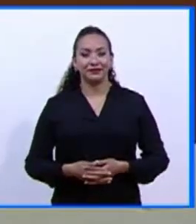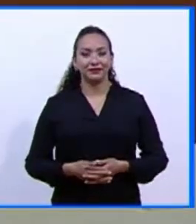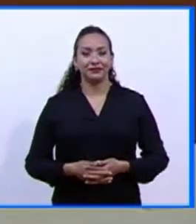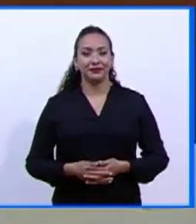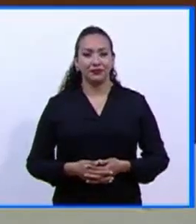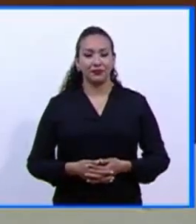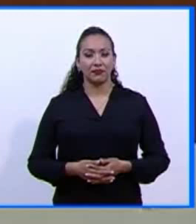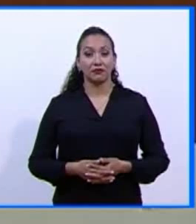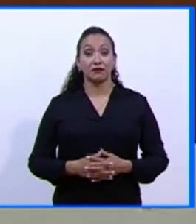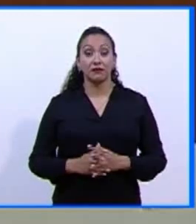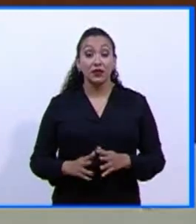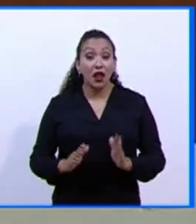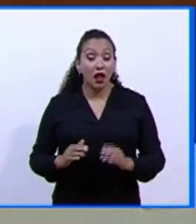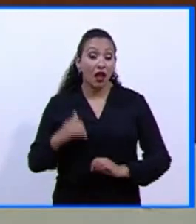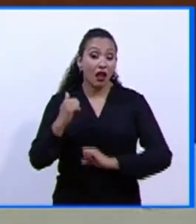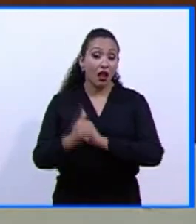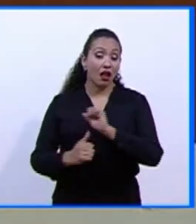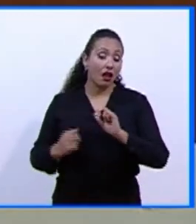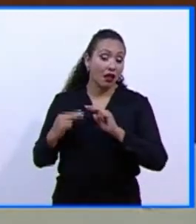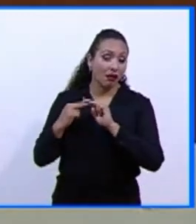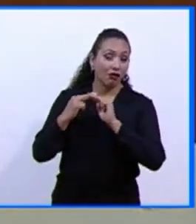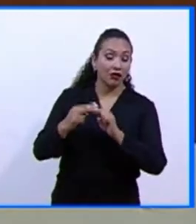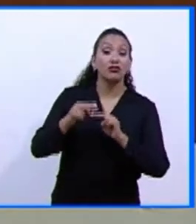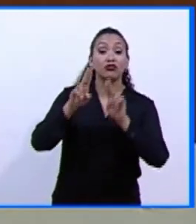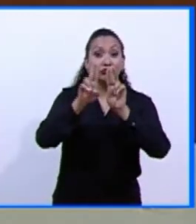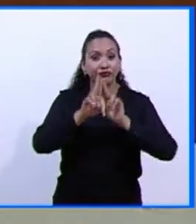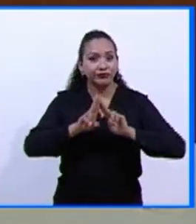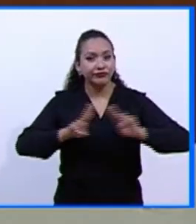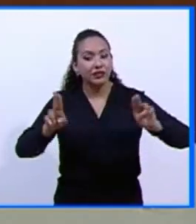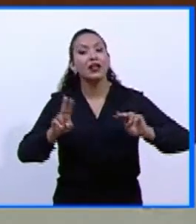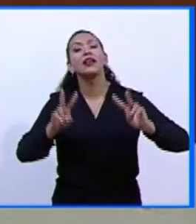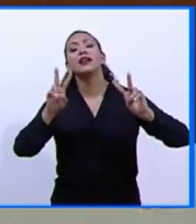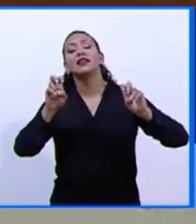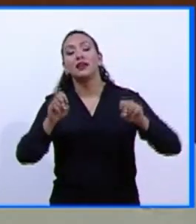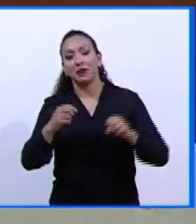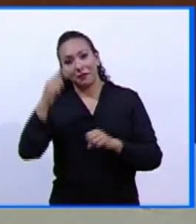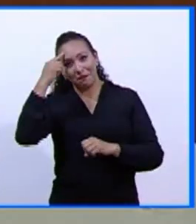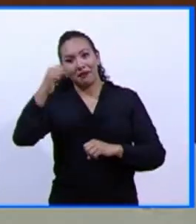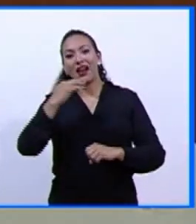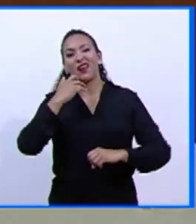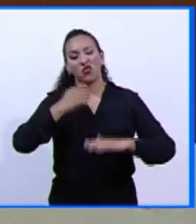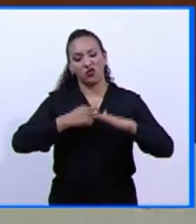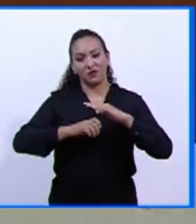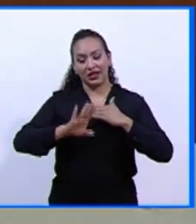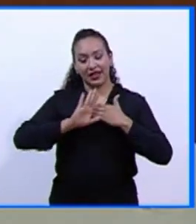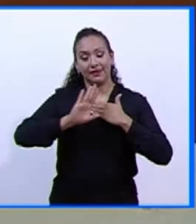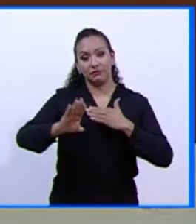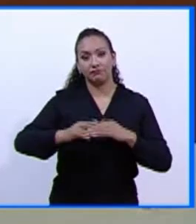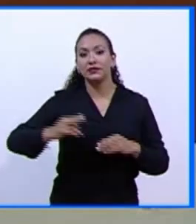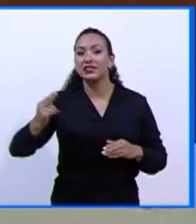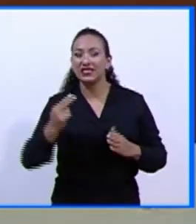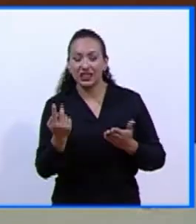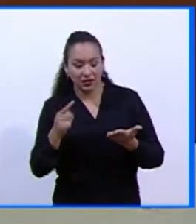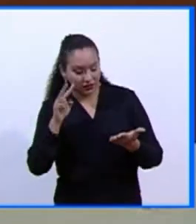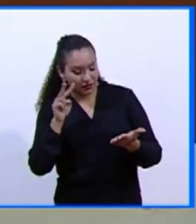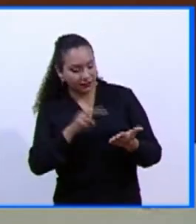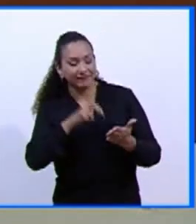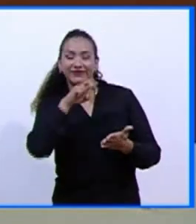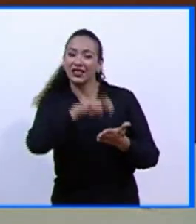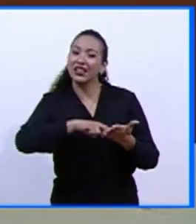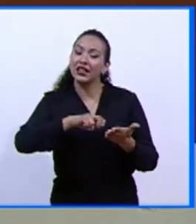A 20 años de vigencia de la Convención de Naciones Unidas contra la Corrupción, son necesarias diversas modificaciones en